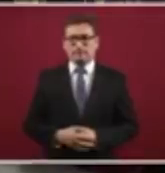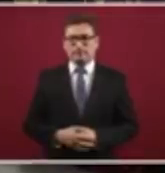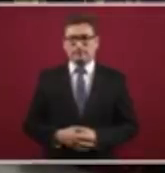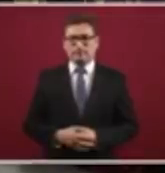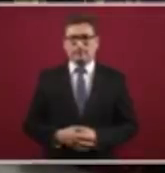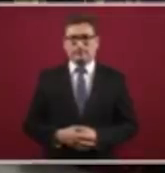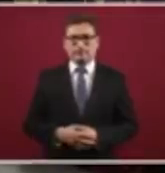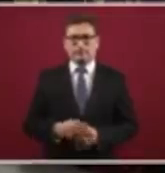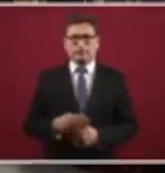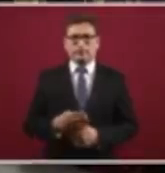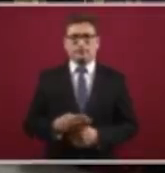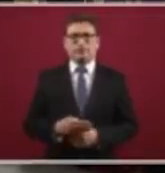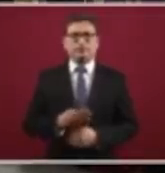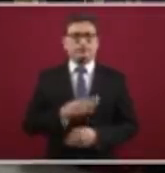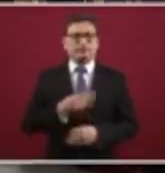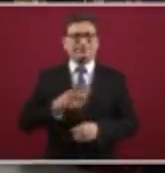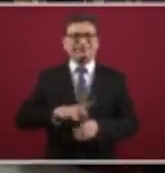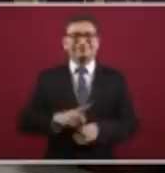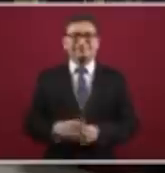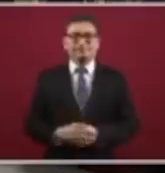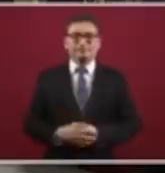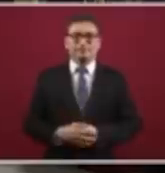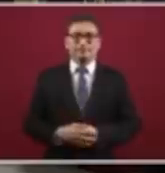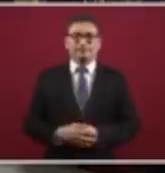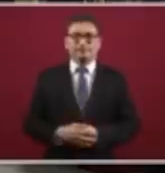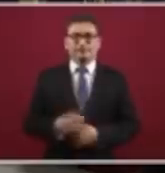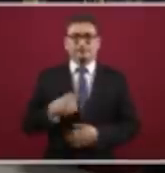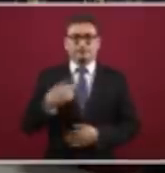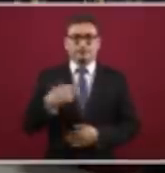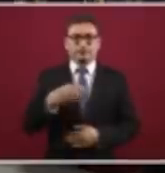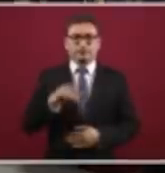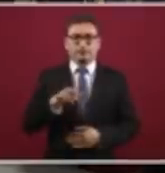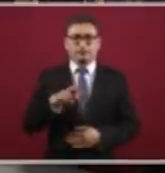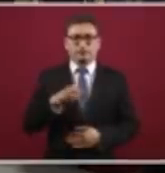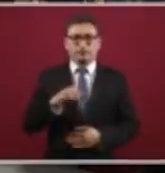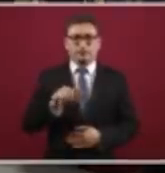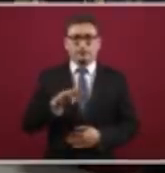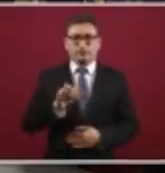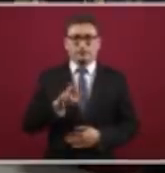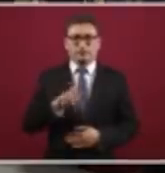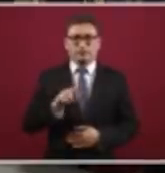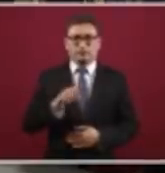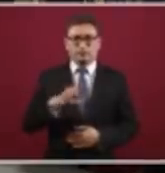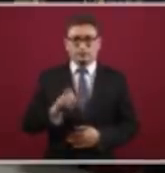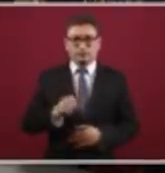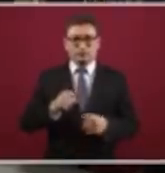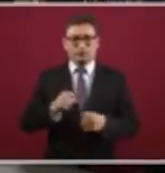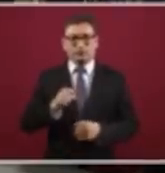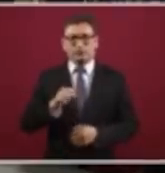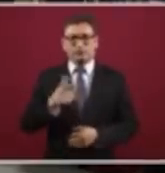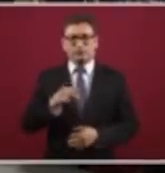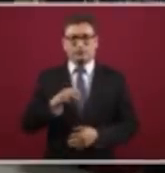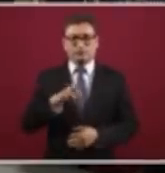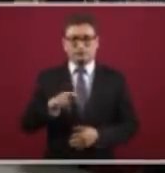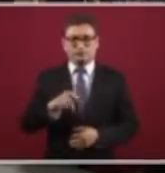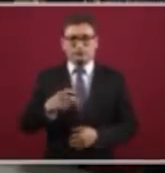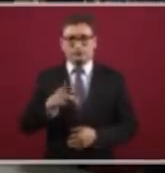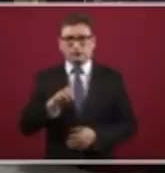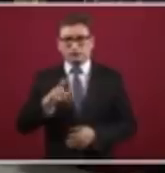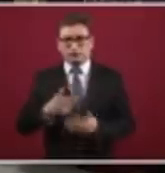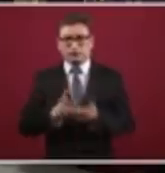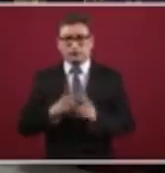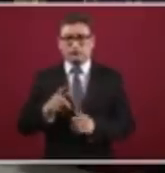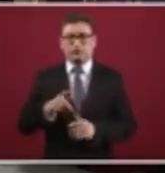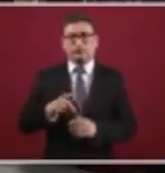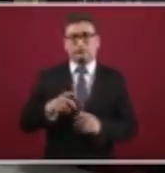buenos días mi nombre de mario alberto segura este del portal el sol del sur tampico puntocom